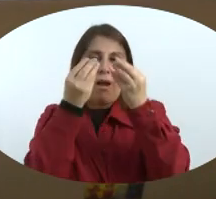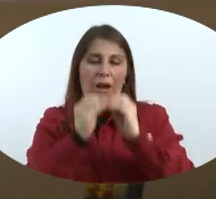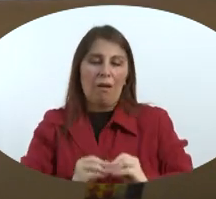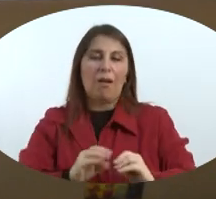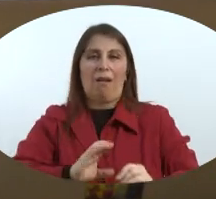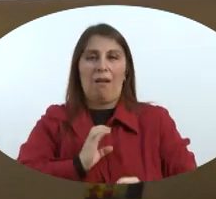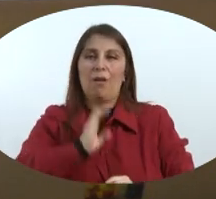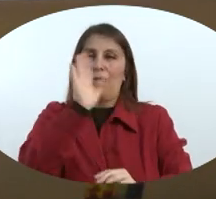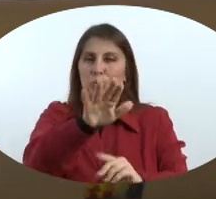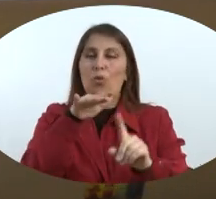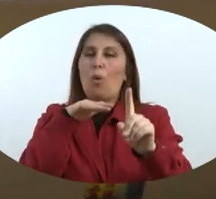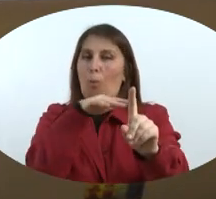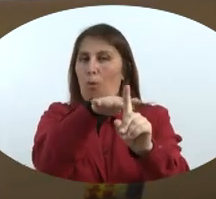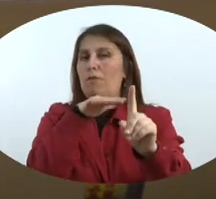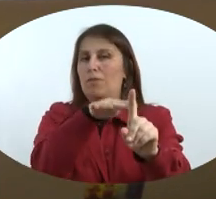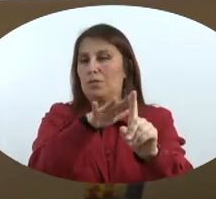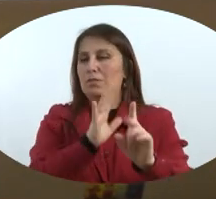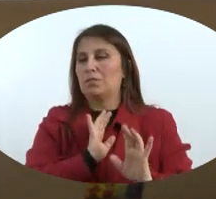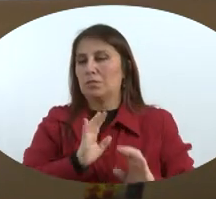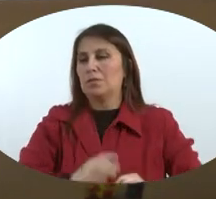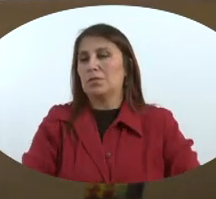movilizaciones bueno